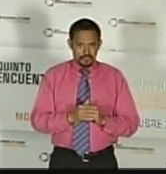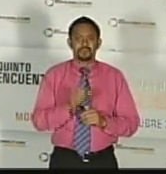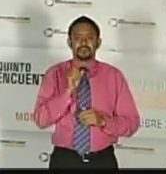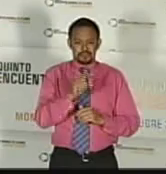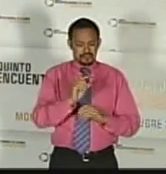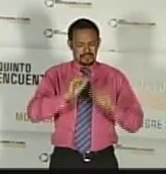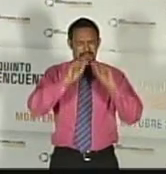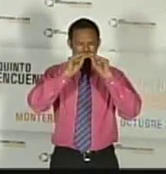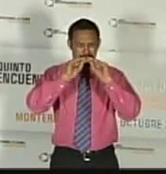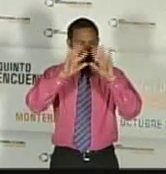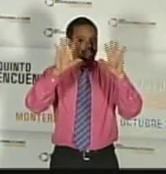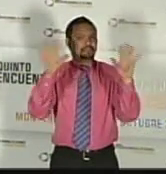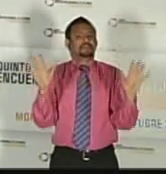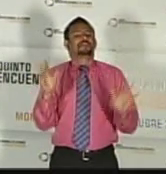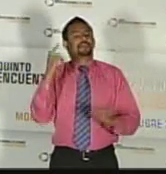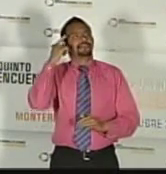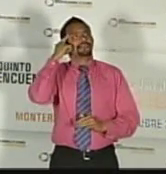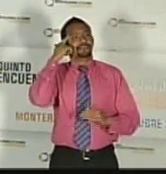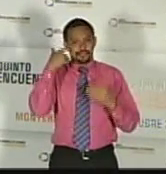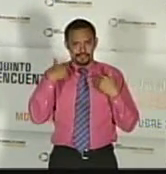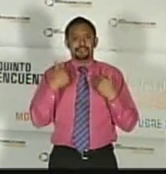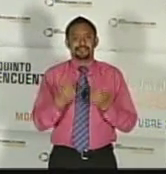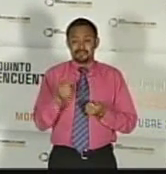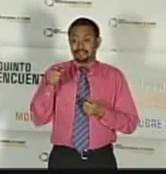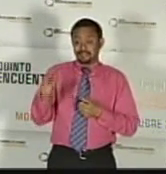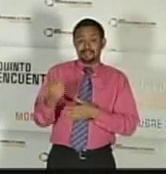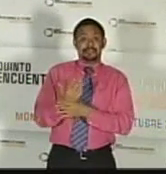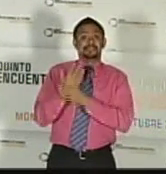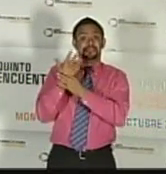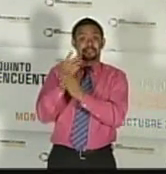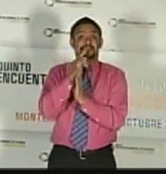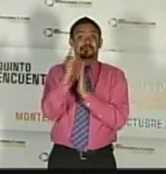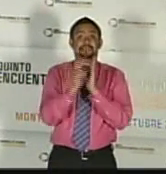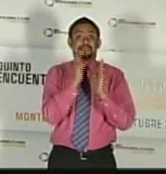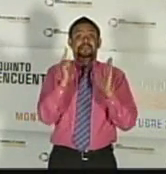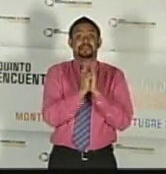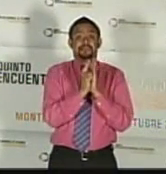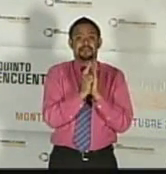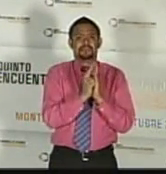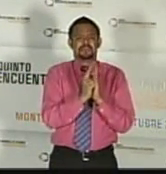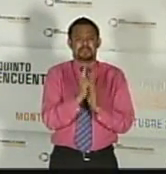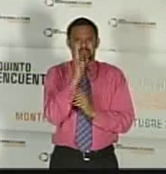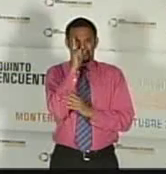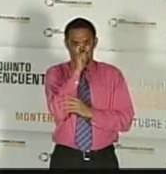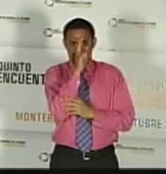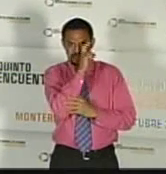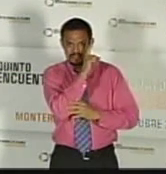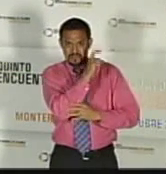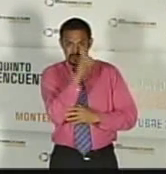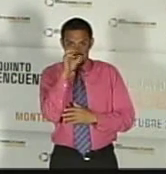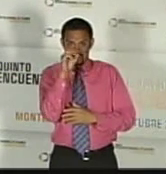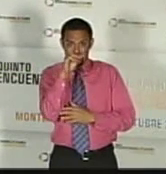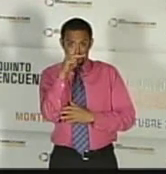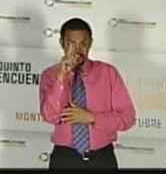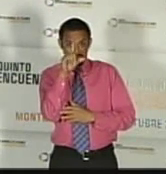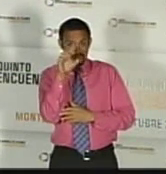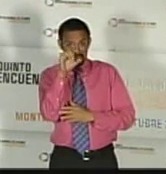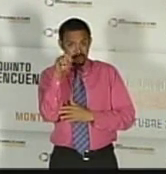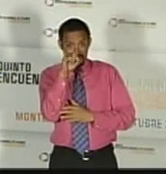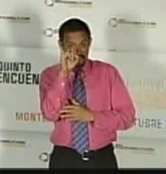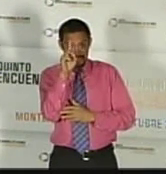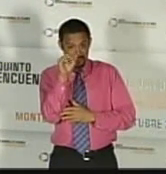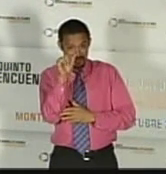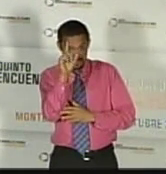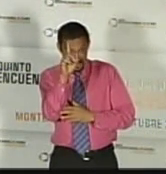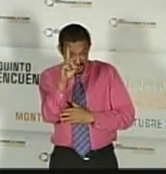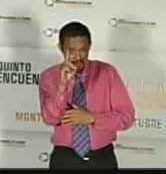quedó muy clara a mí. Era lo que él llamó la ley de la complejidad y la conciencia de la